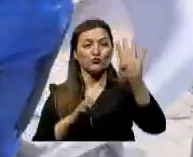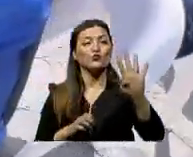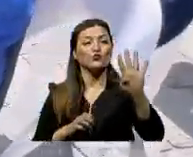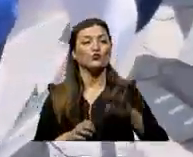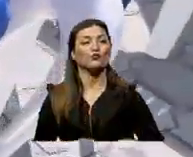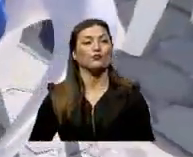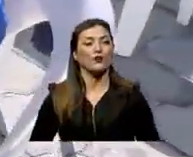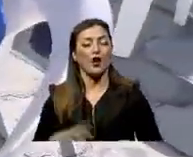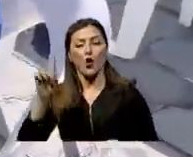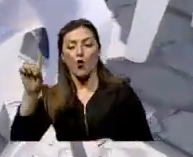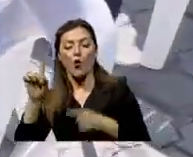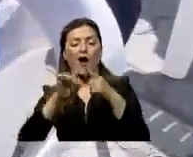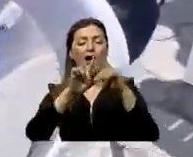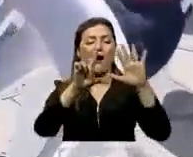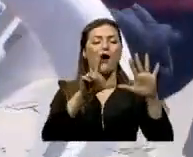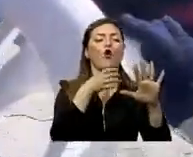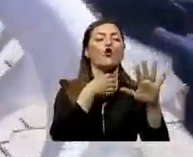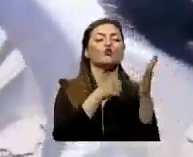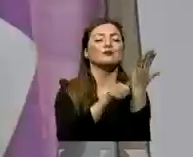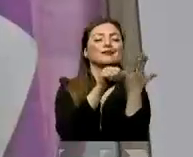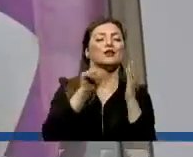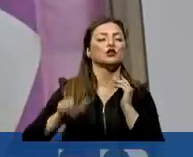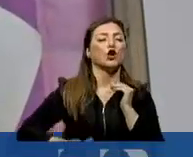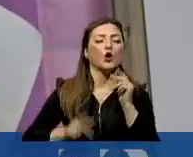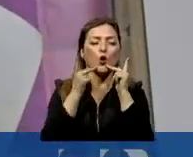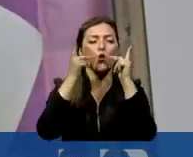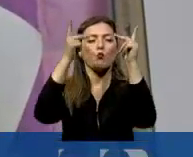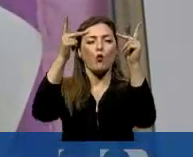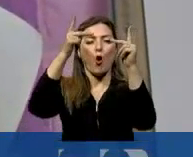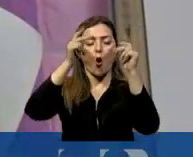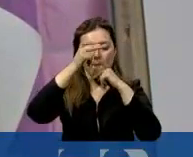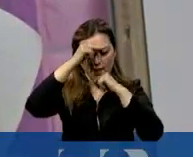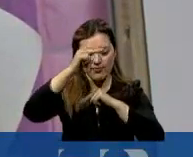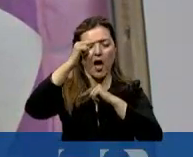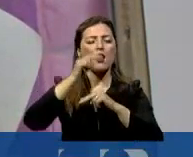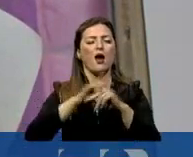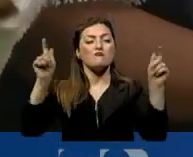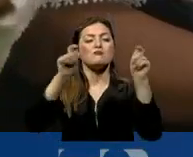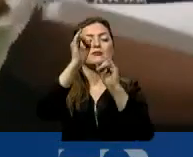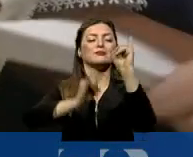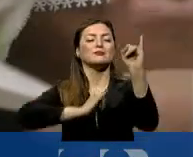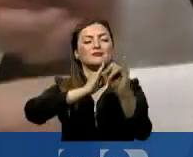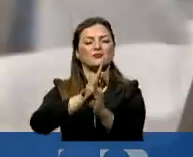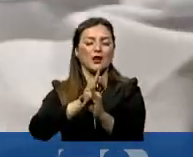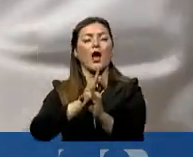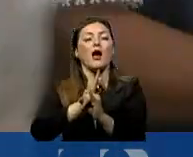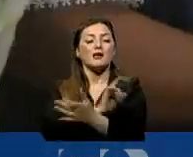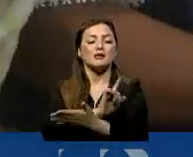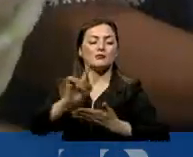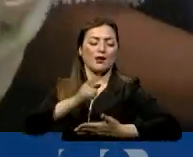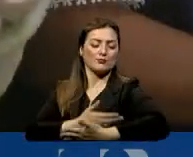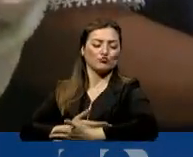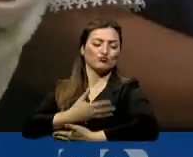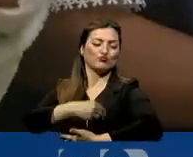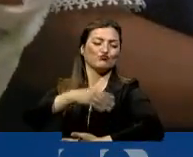del 1 al 7 de agosto el ministerio de salud pública conmemora la semana mundial de la lactancia materna promoviendo la como alimento exclusivo